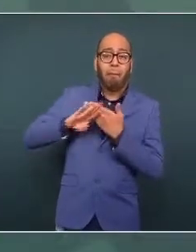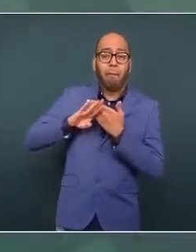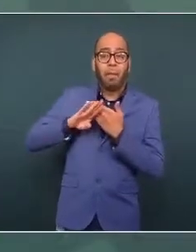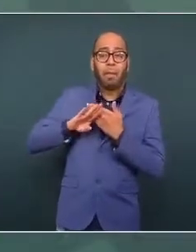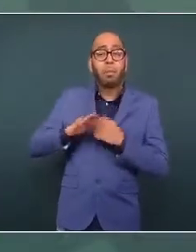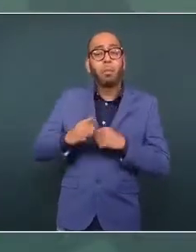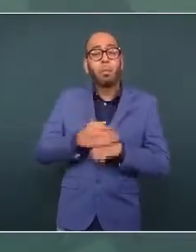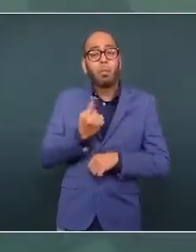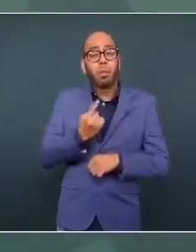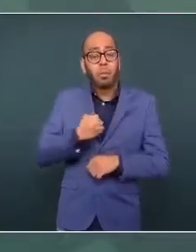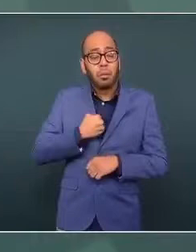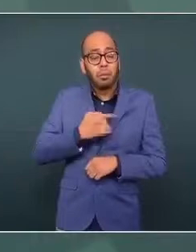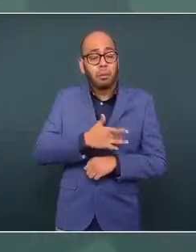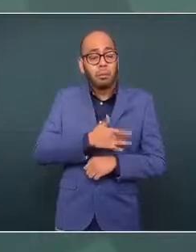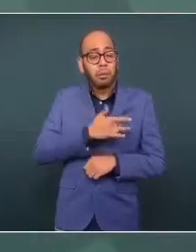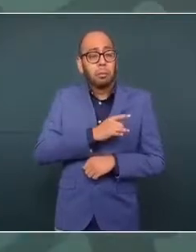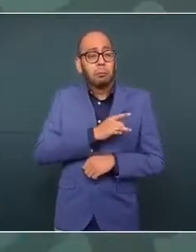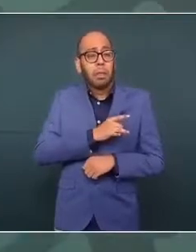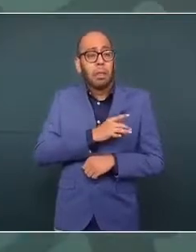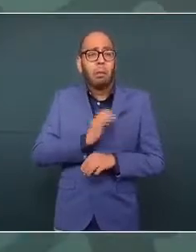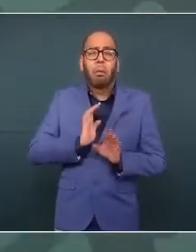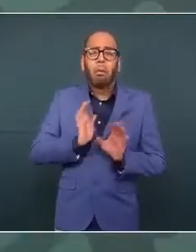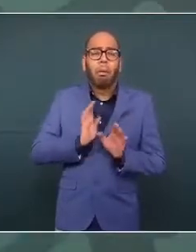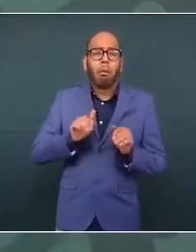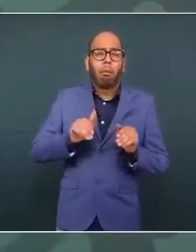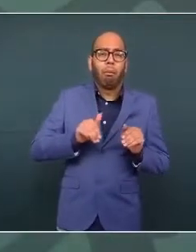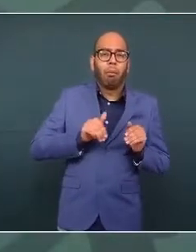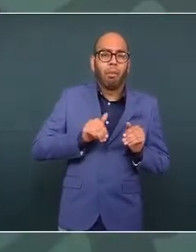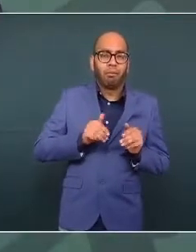da miedo, pues ya no puedo.